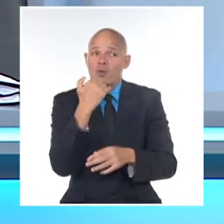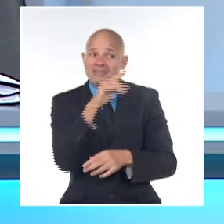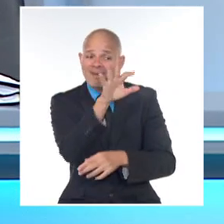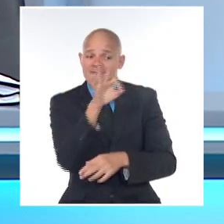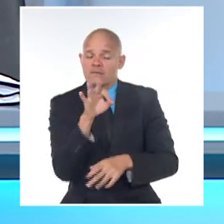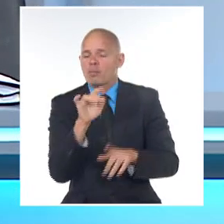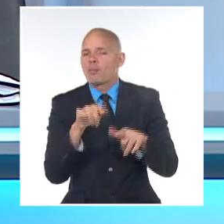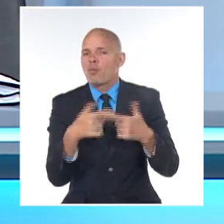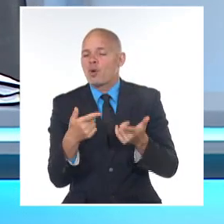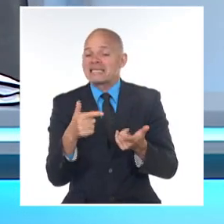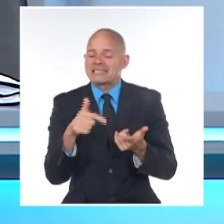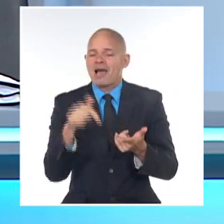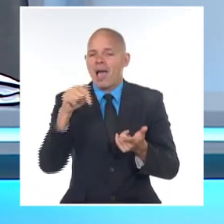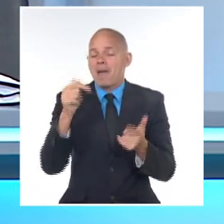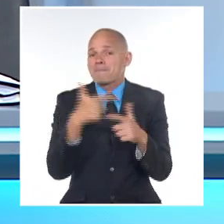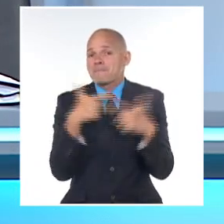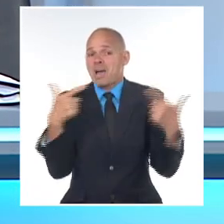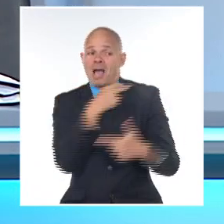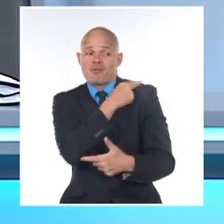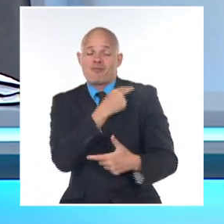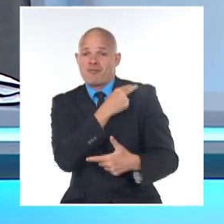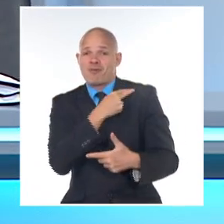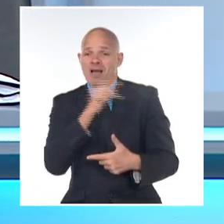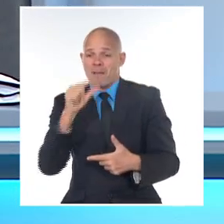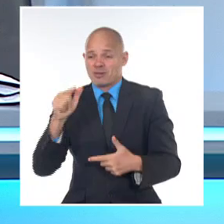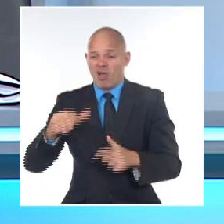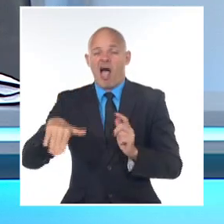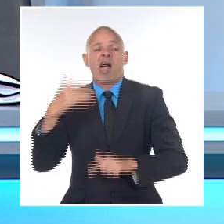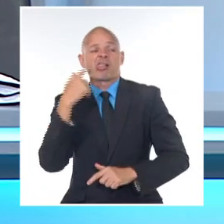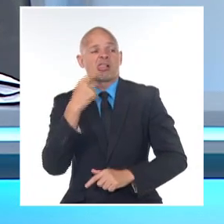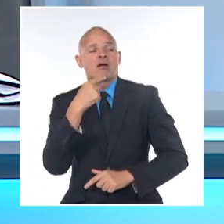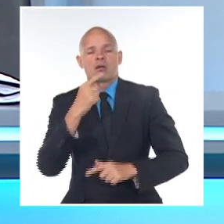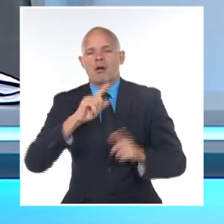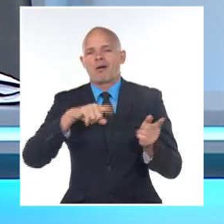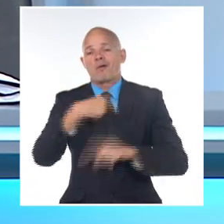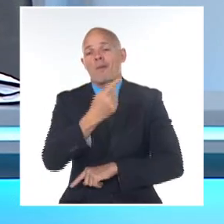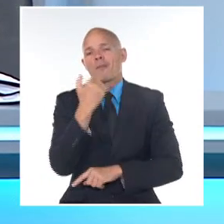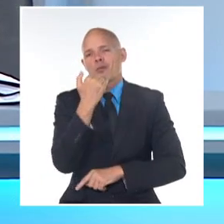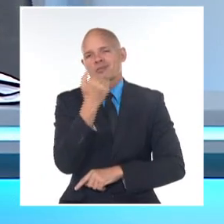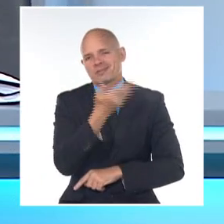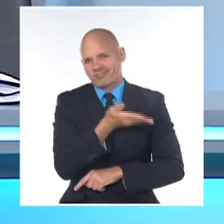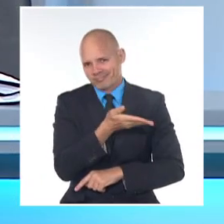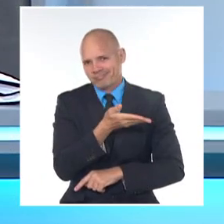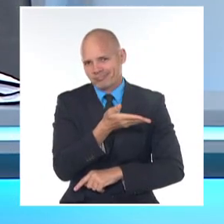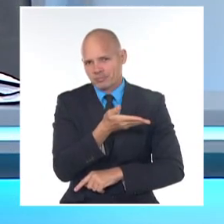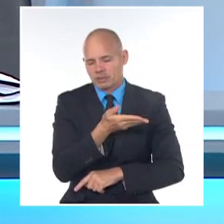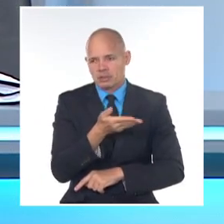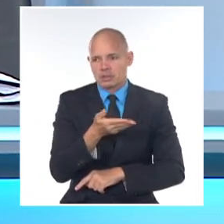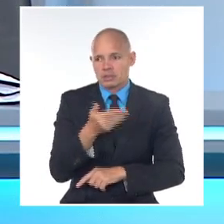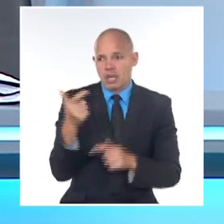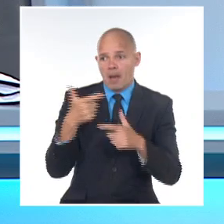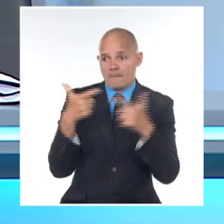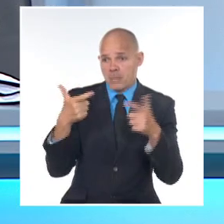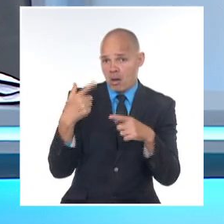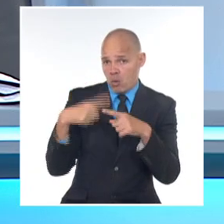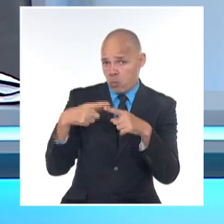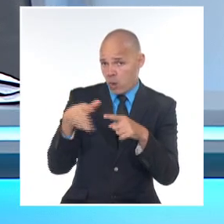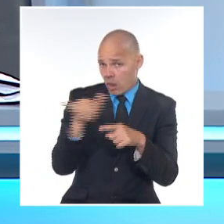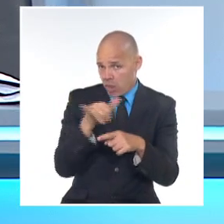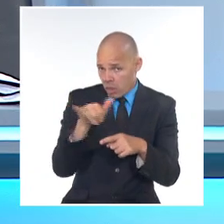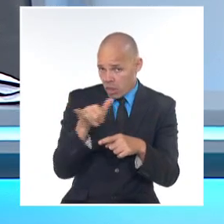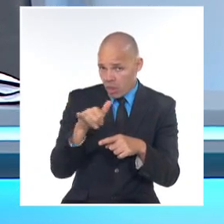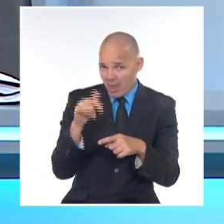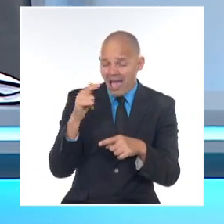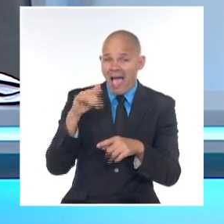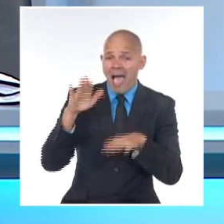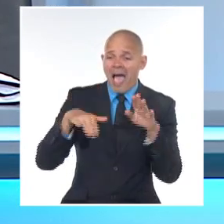Cuba. Es ese agente que encarna la autoridad del Estado, que está en la calle y que desde el exterior recibe todos los días